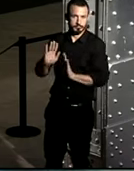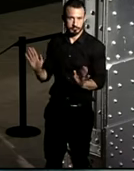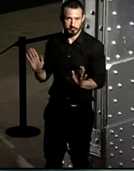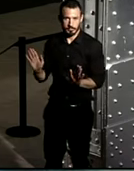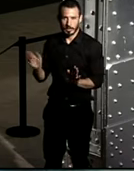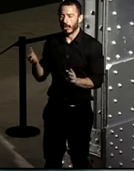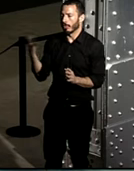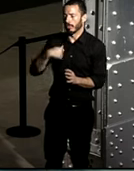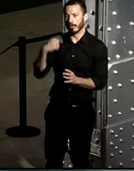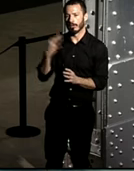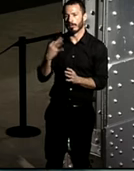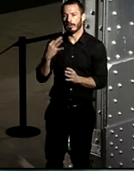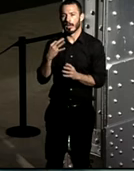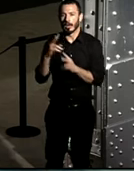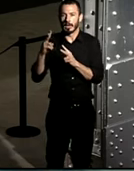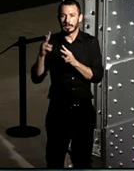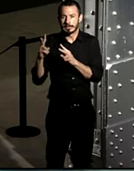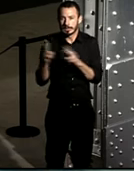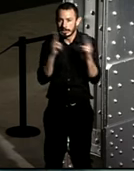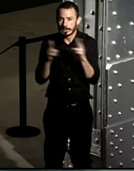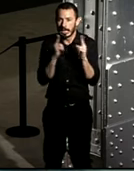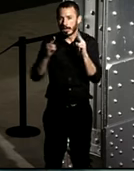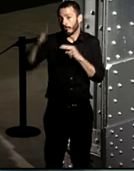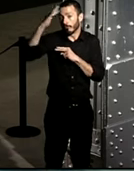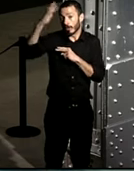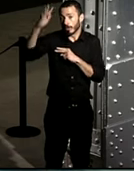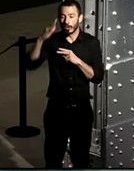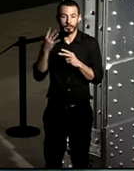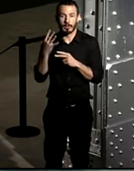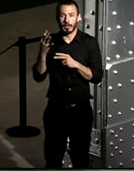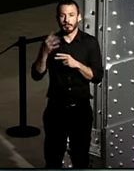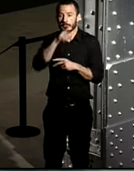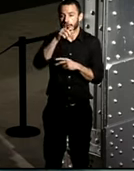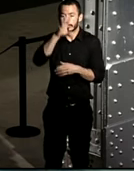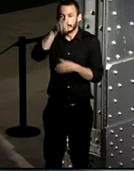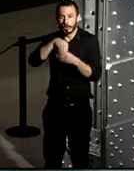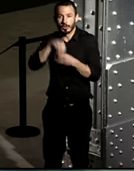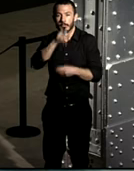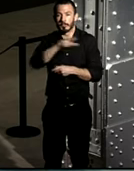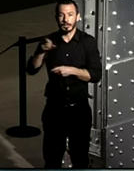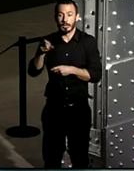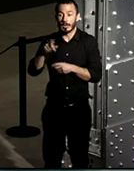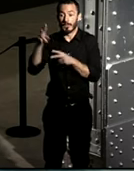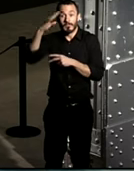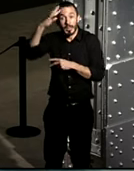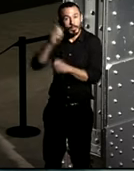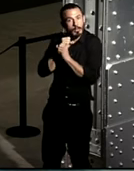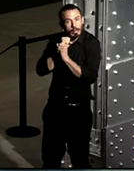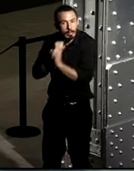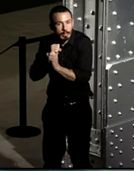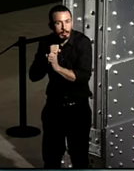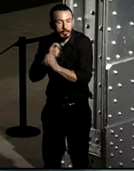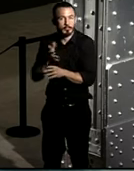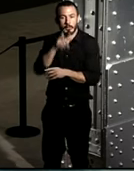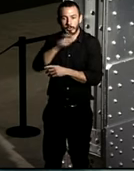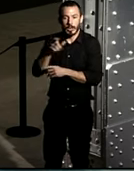era construir unas minificciones sobre gente que está enganchada a la ficción. Entonces es gente que se pone mala por ver tantas